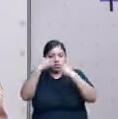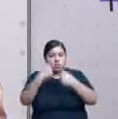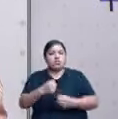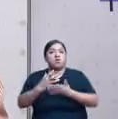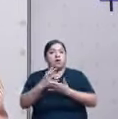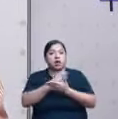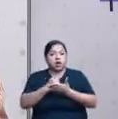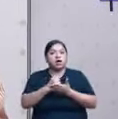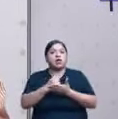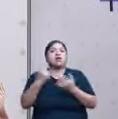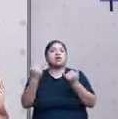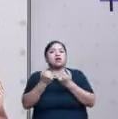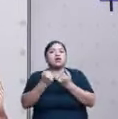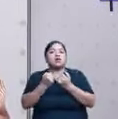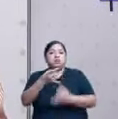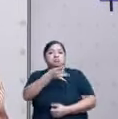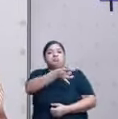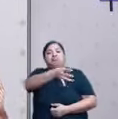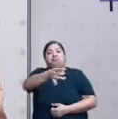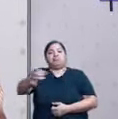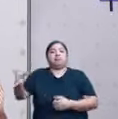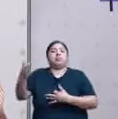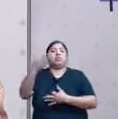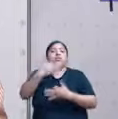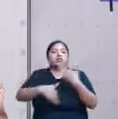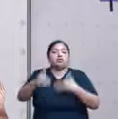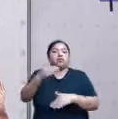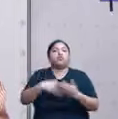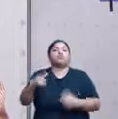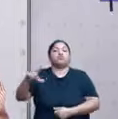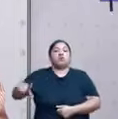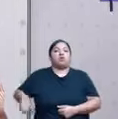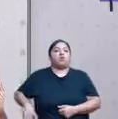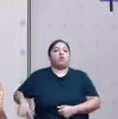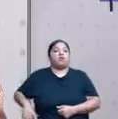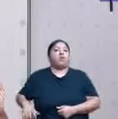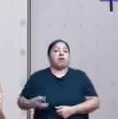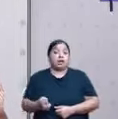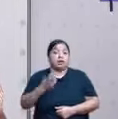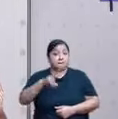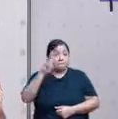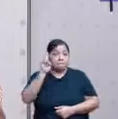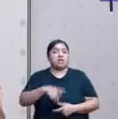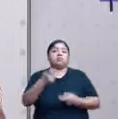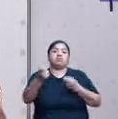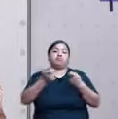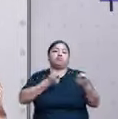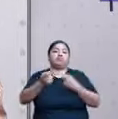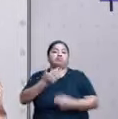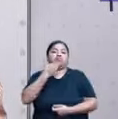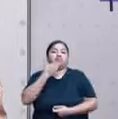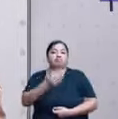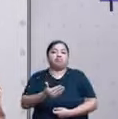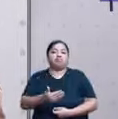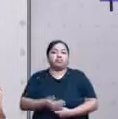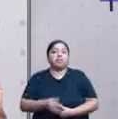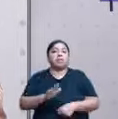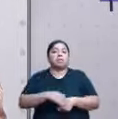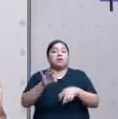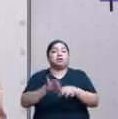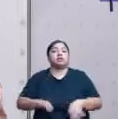a ganar, vamos a arrasar, porque tendremos un gobierno que garantizará la gobernabilidad. Y lo más